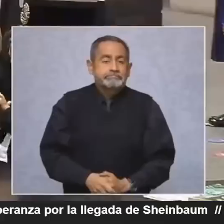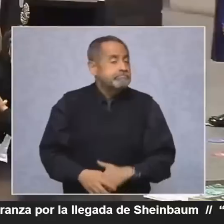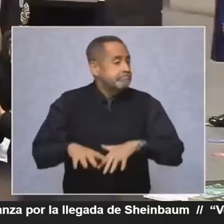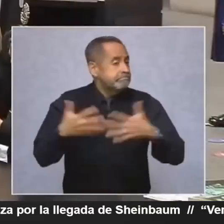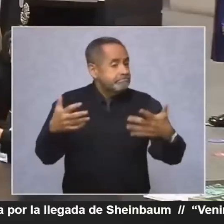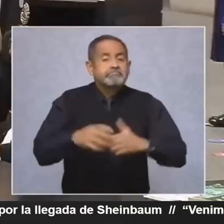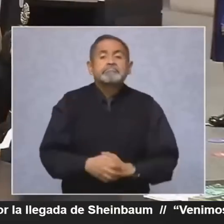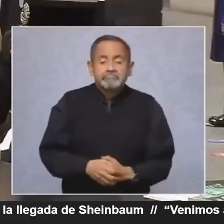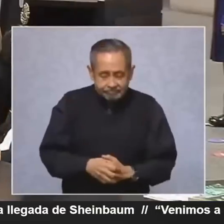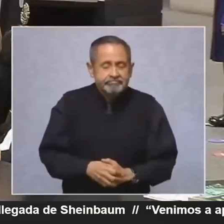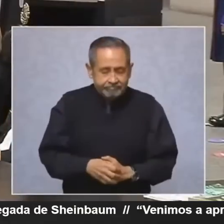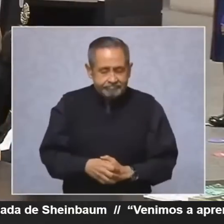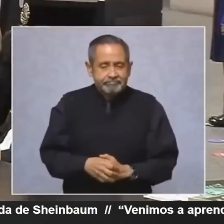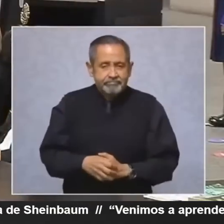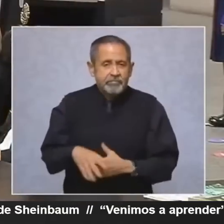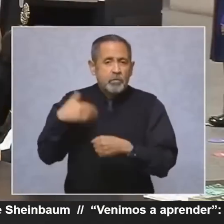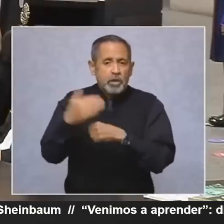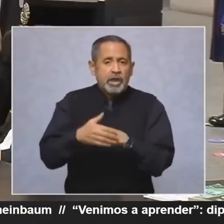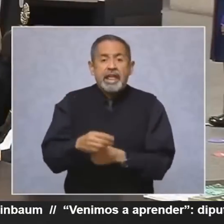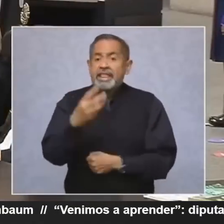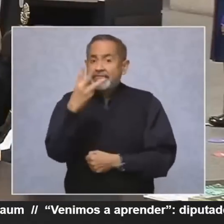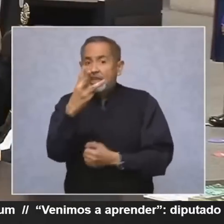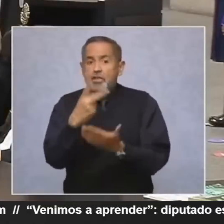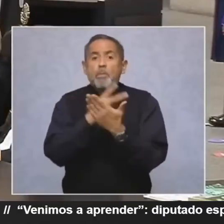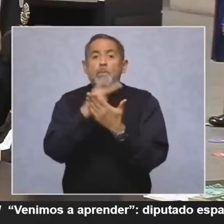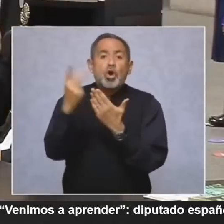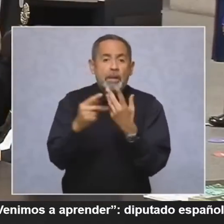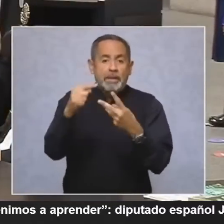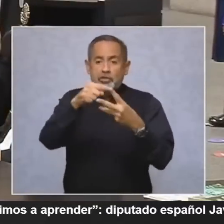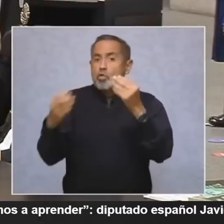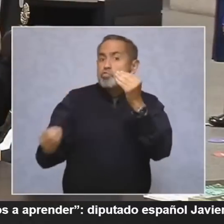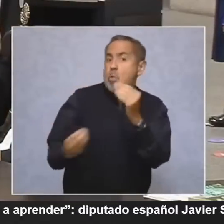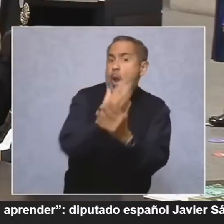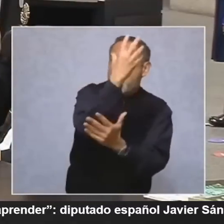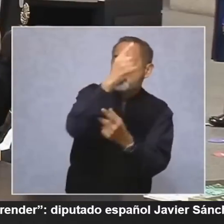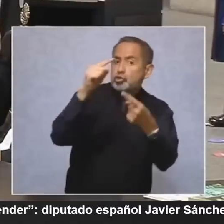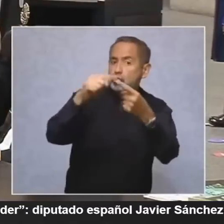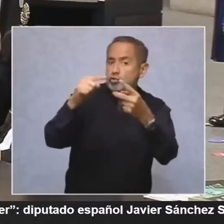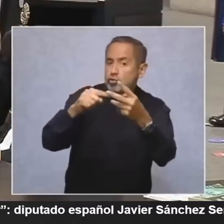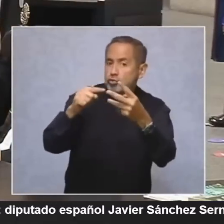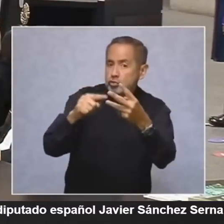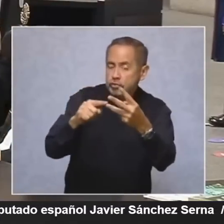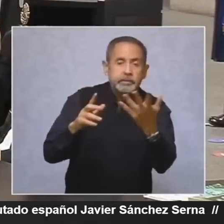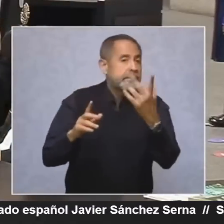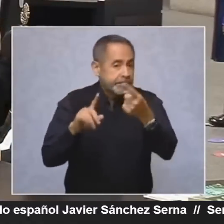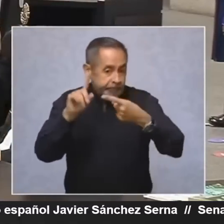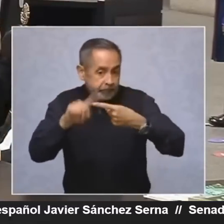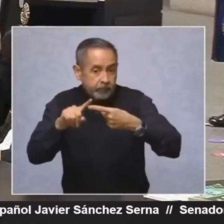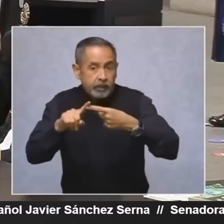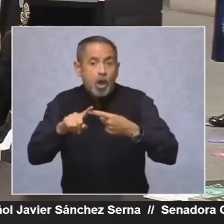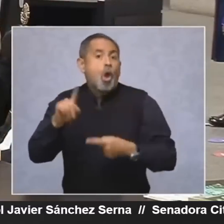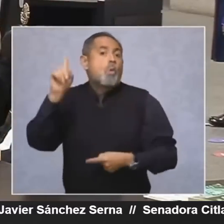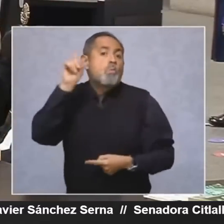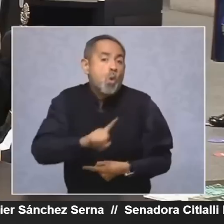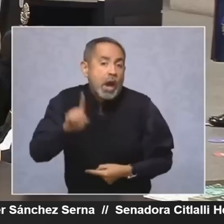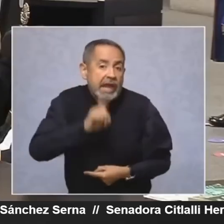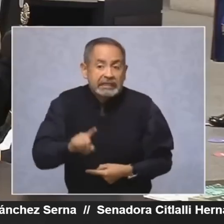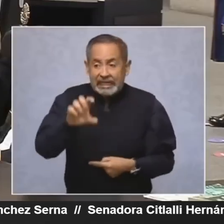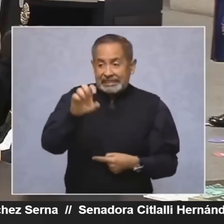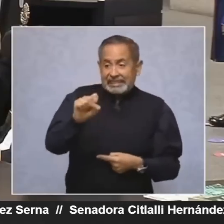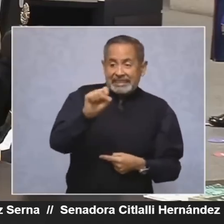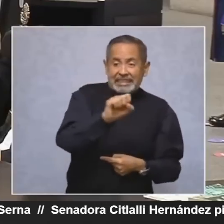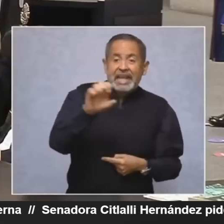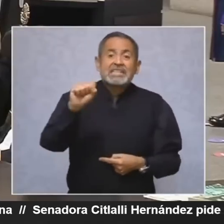Haremos realidad 3 programas de bienestar nuevos. Todas las mujeres de 60 a